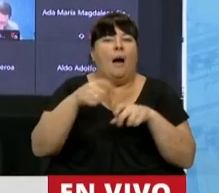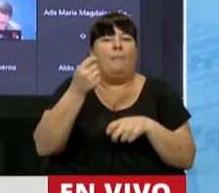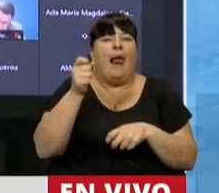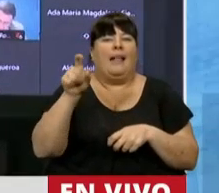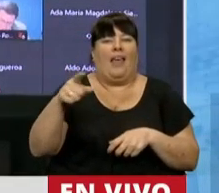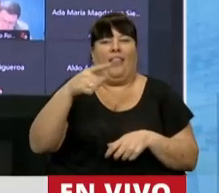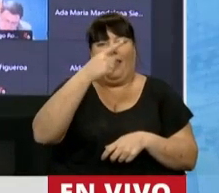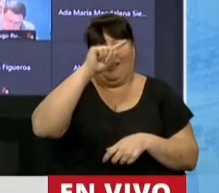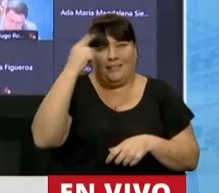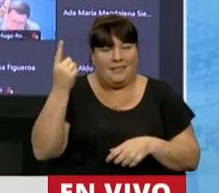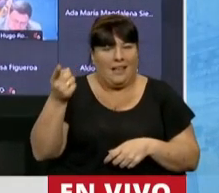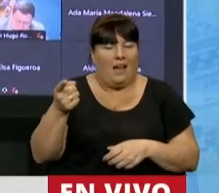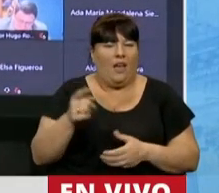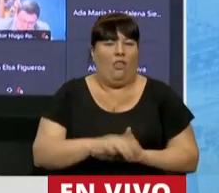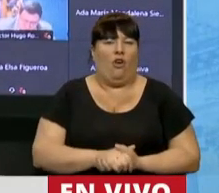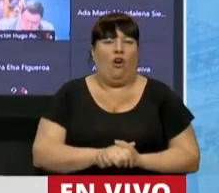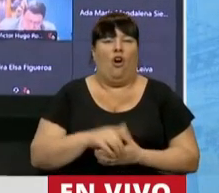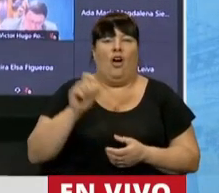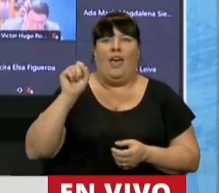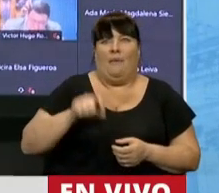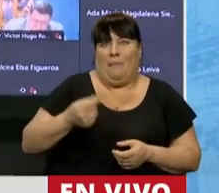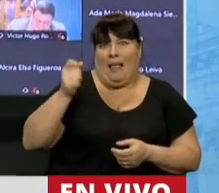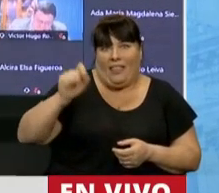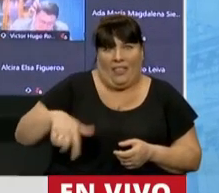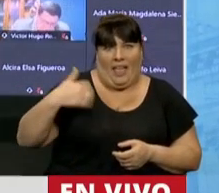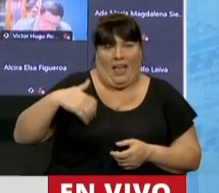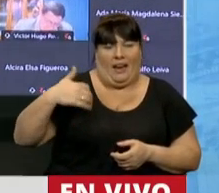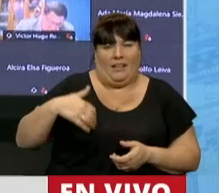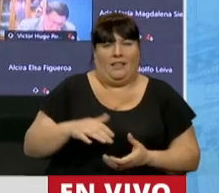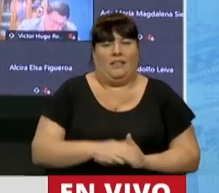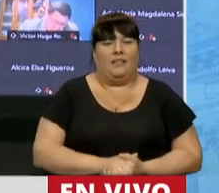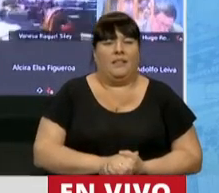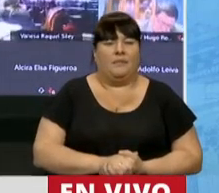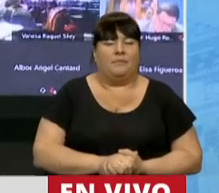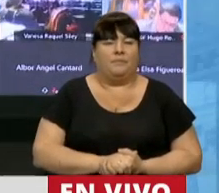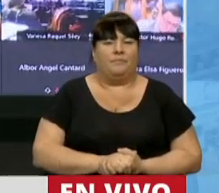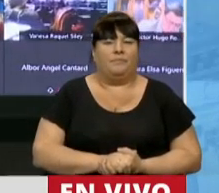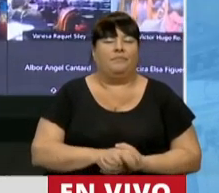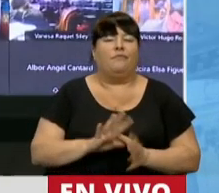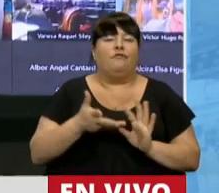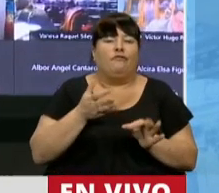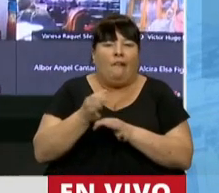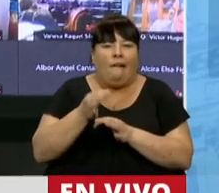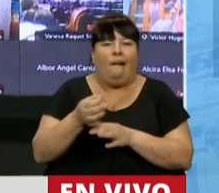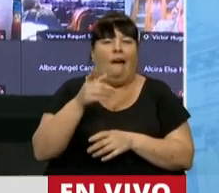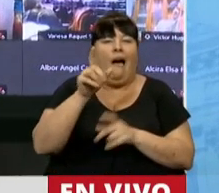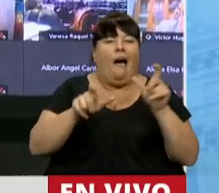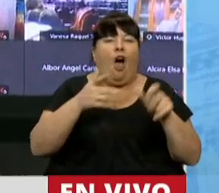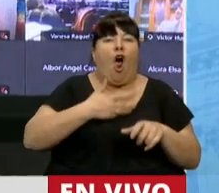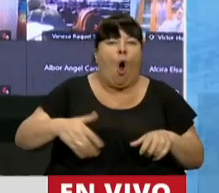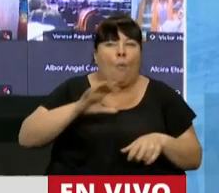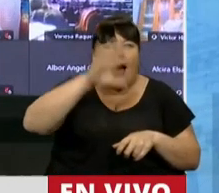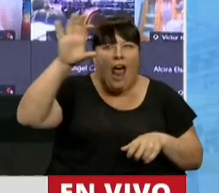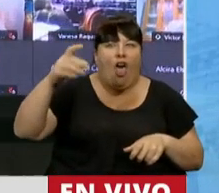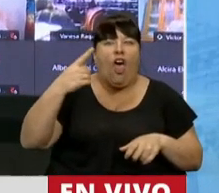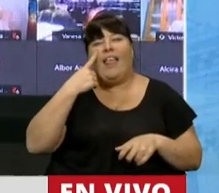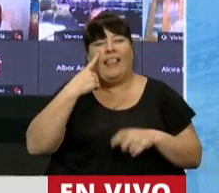A través del uso de los recursos públicos, encomendando a su jefe de gabinete que con su lapicera